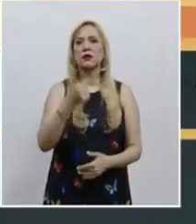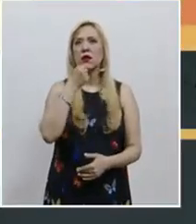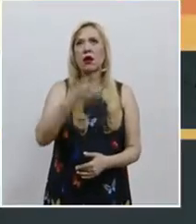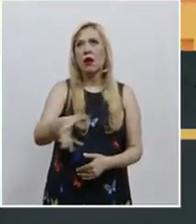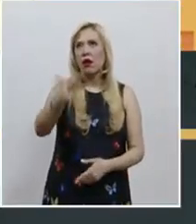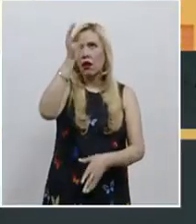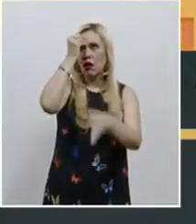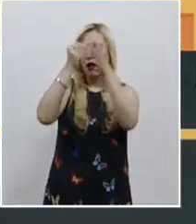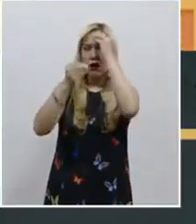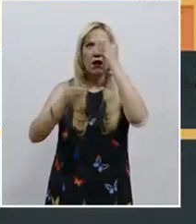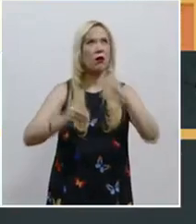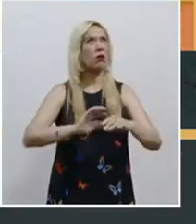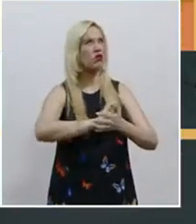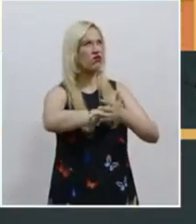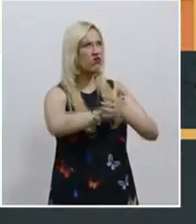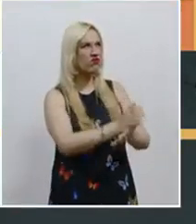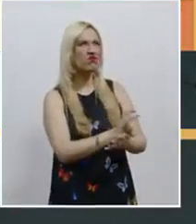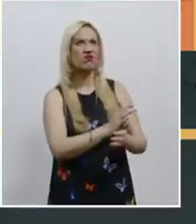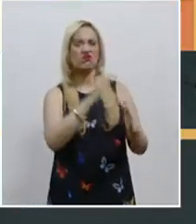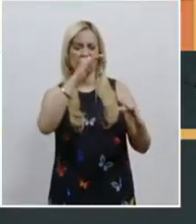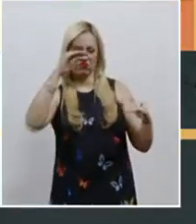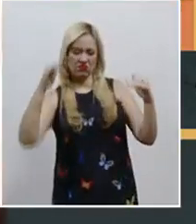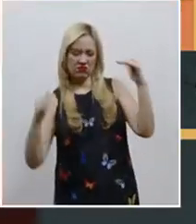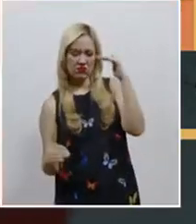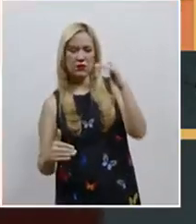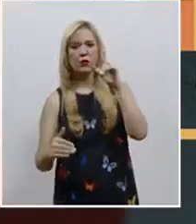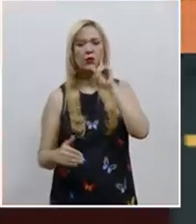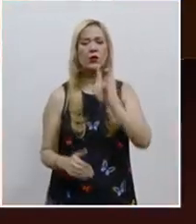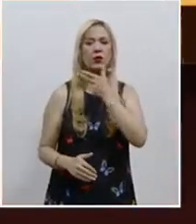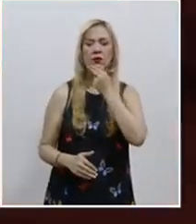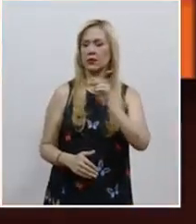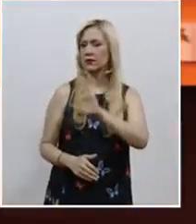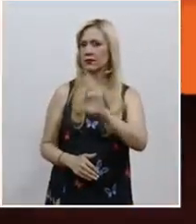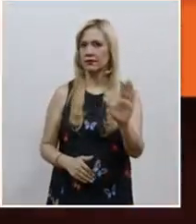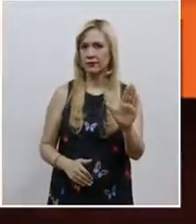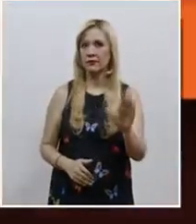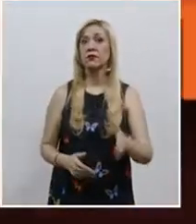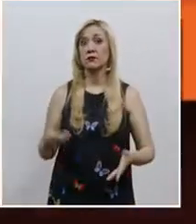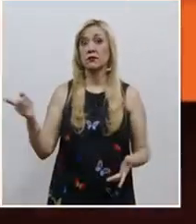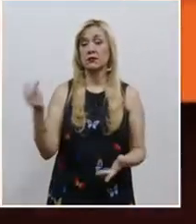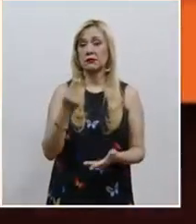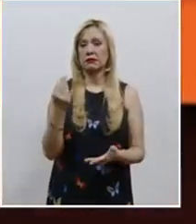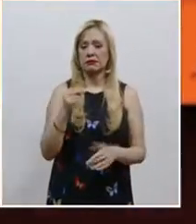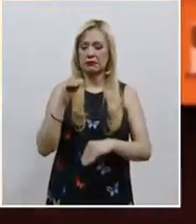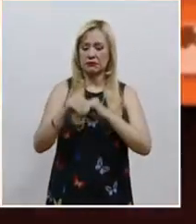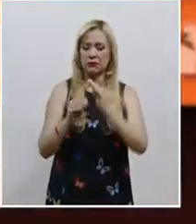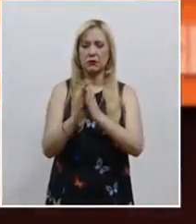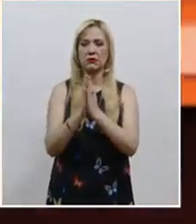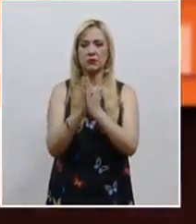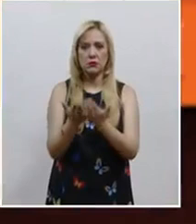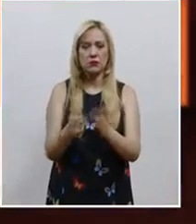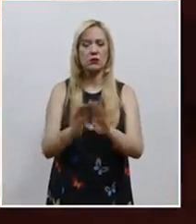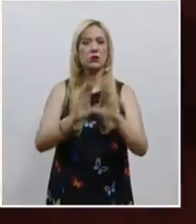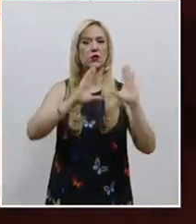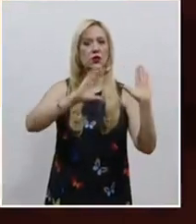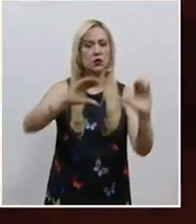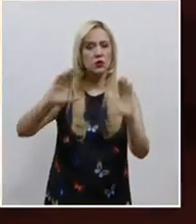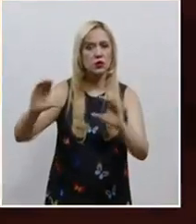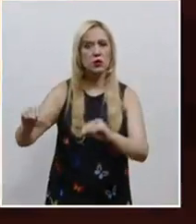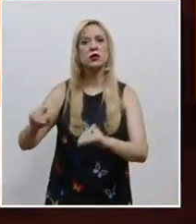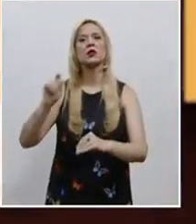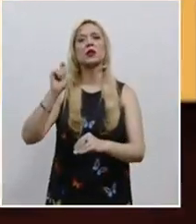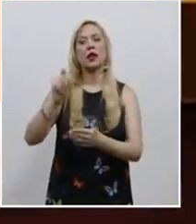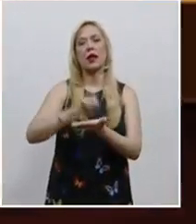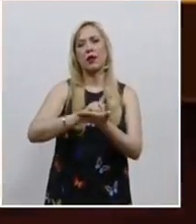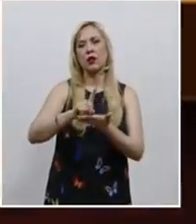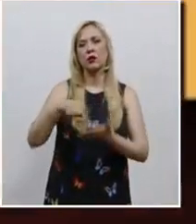discriminen y fomenten la desigualdad entre mujeres y hombres. La secretaria del ramo tendrá que incluir en los planes y programas del estudio del derecho